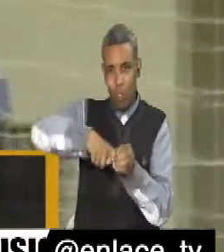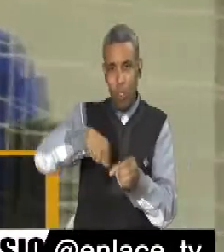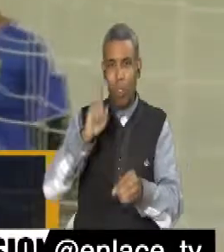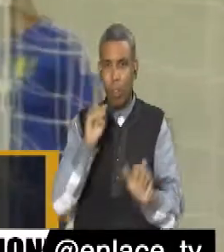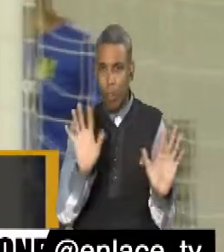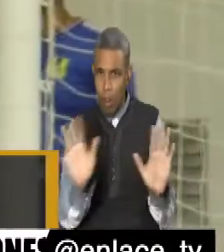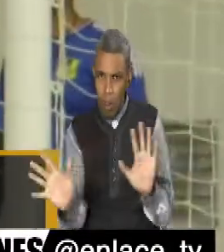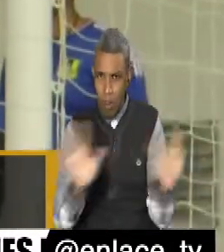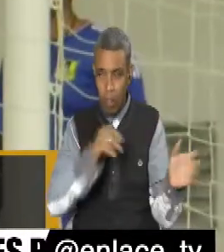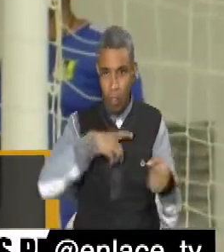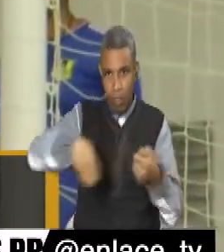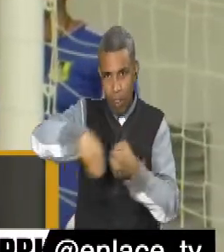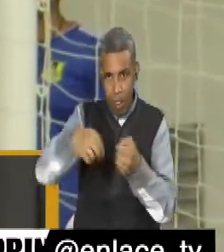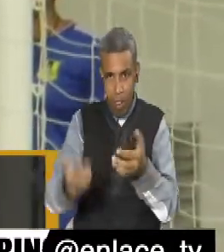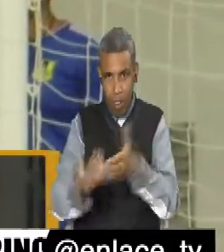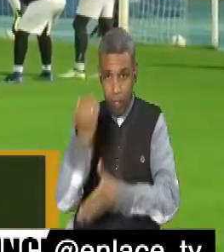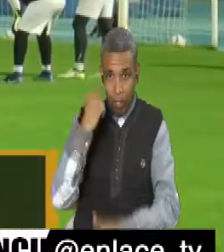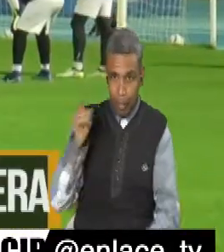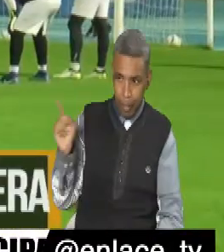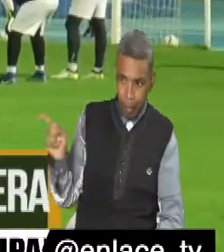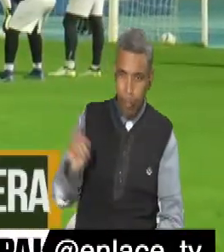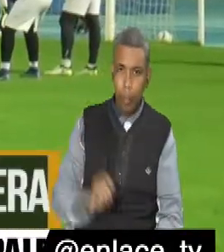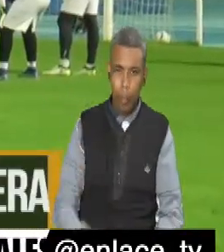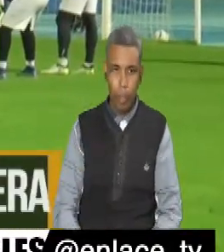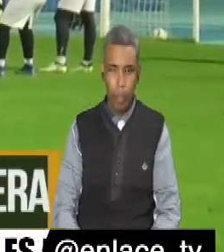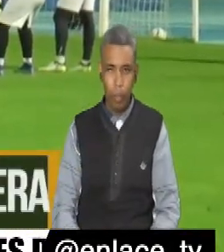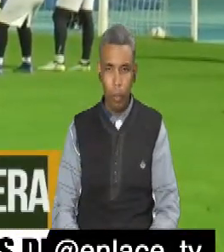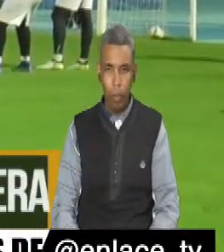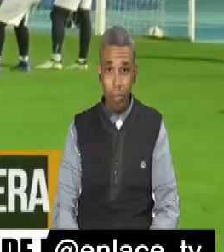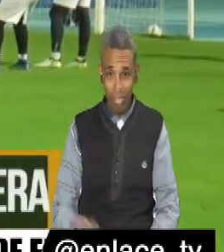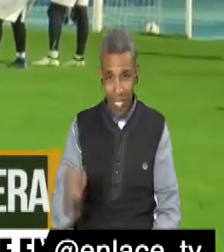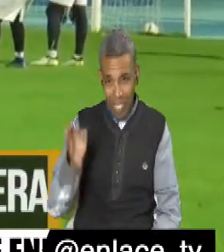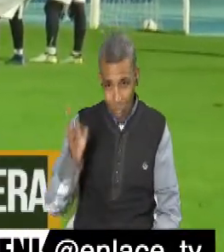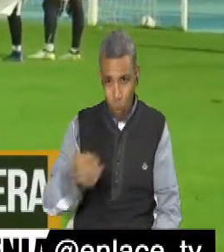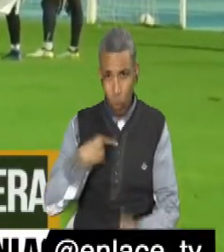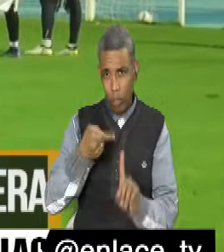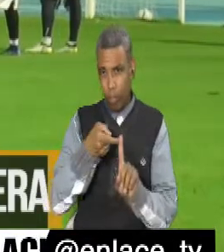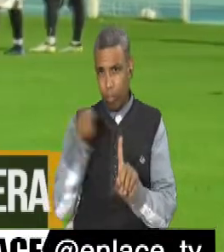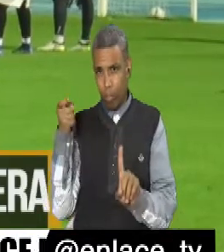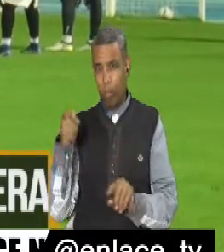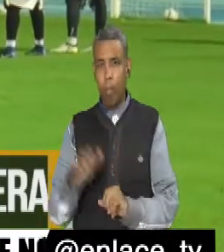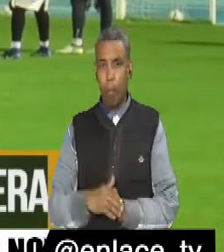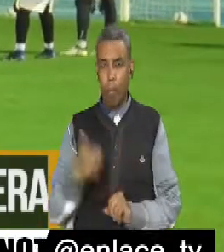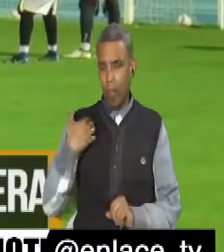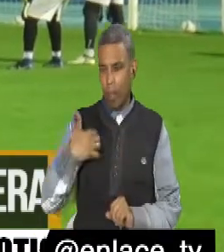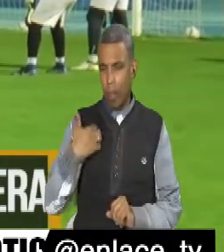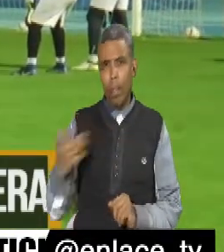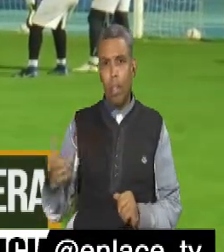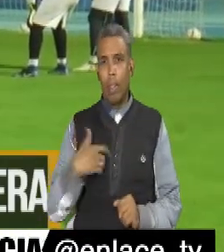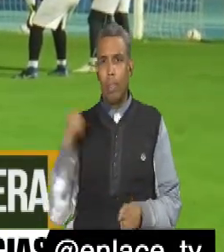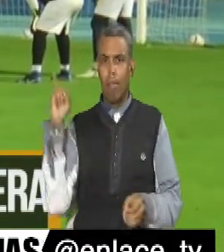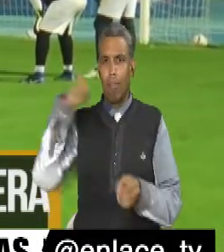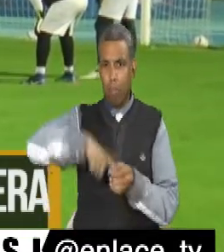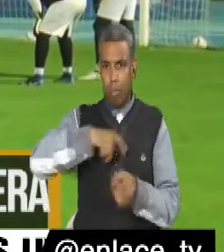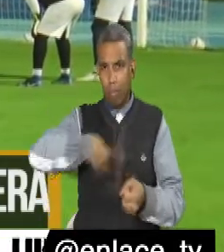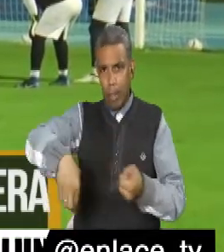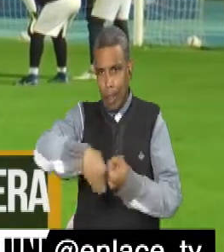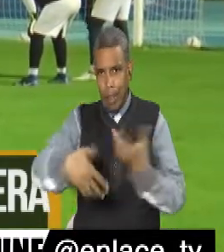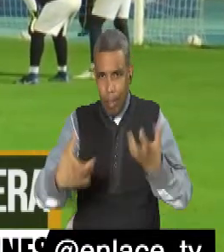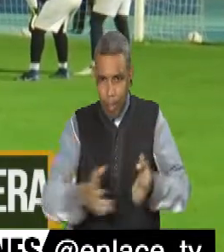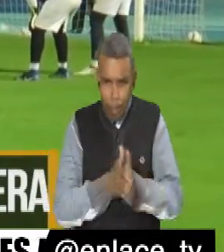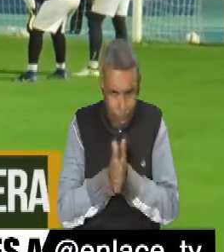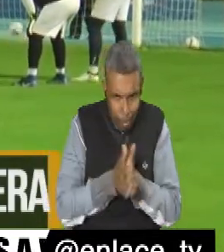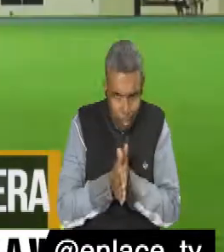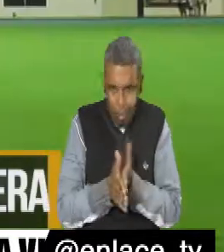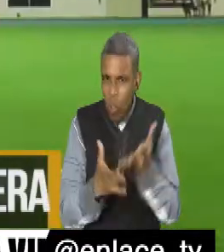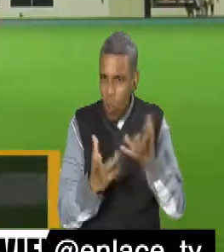el nuevo arquero que contrató el Alianza Petrolera. El argentino con gran trayectoria en el fútbol espera hacer un excelente trabajo en el marco de la máquina amarilla.